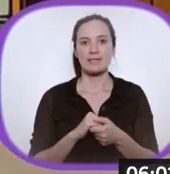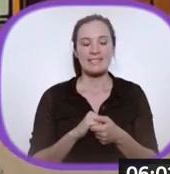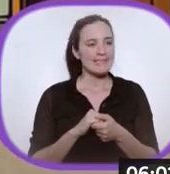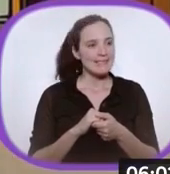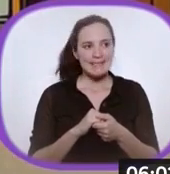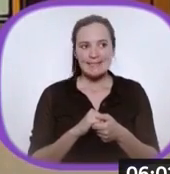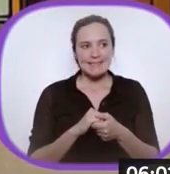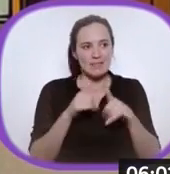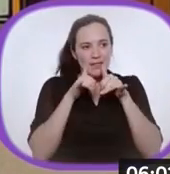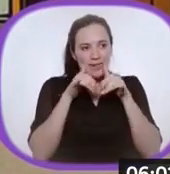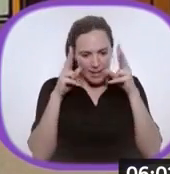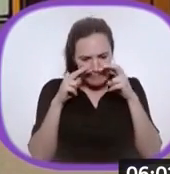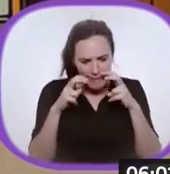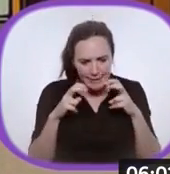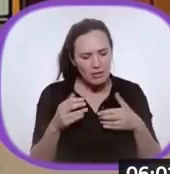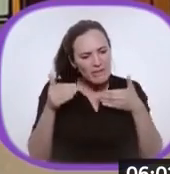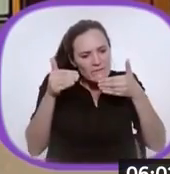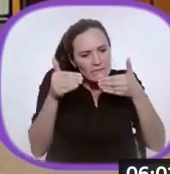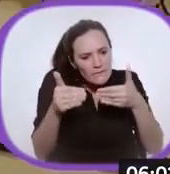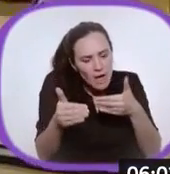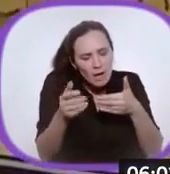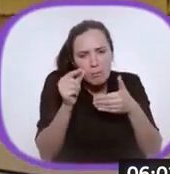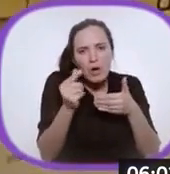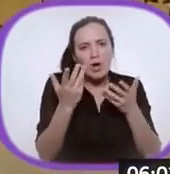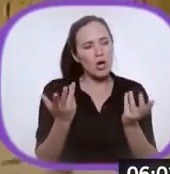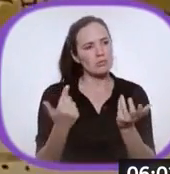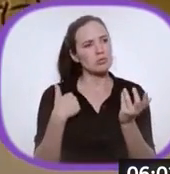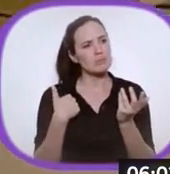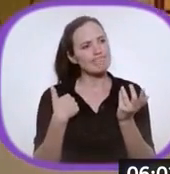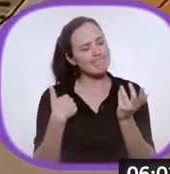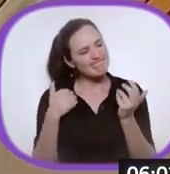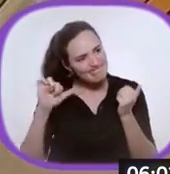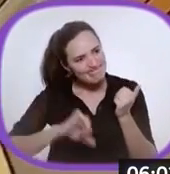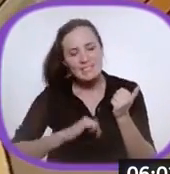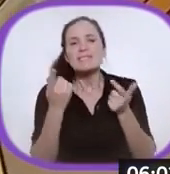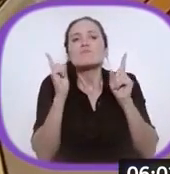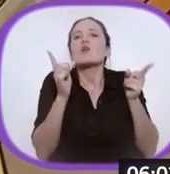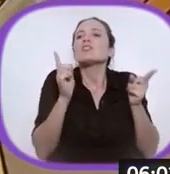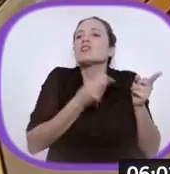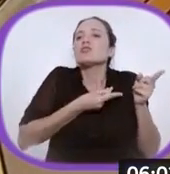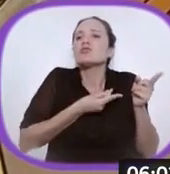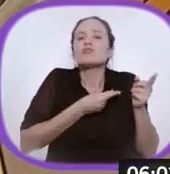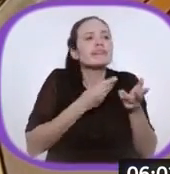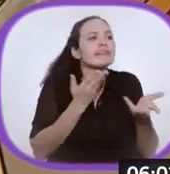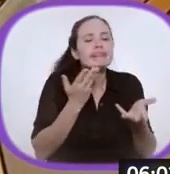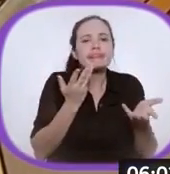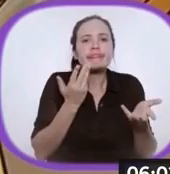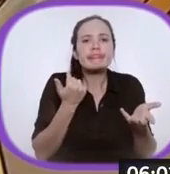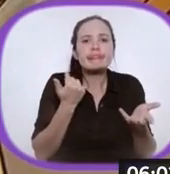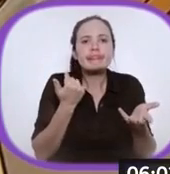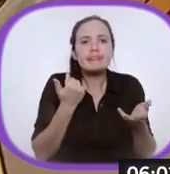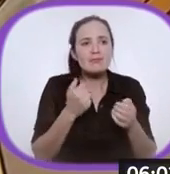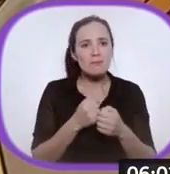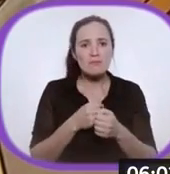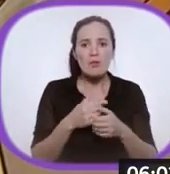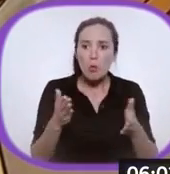No hemos avanzado mucho. No se desanime, capitán. ¿Que no me desanime? ¿Qué hay de Tornasol? ¿Dónde está?